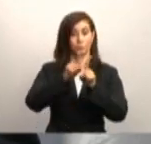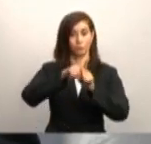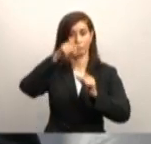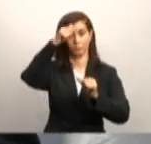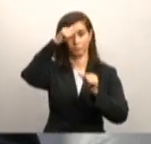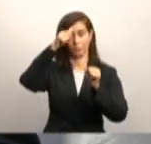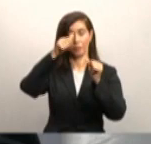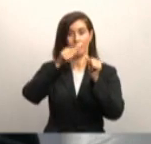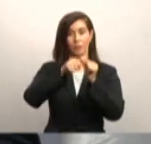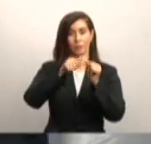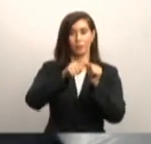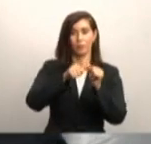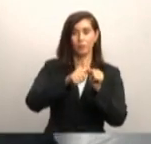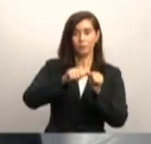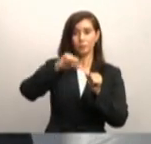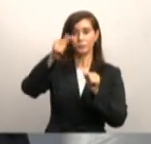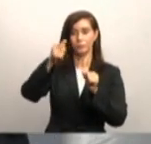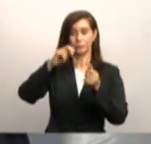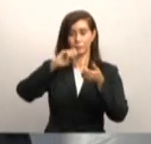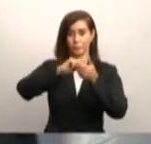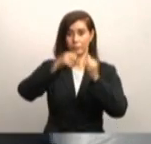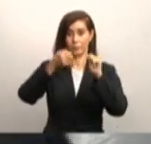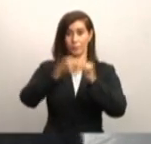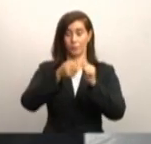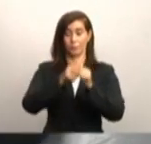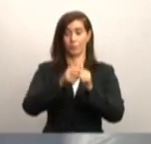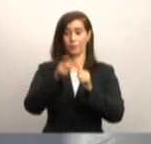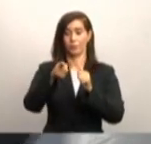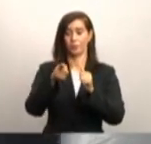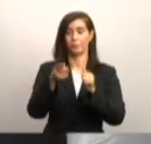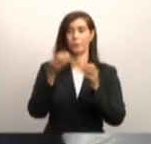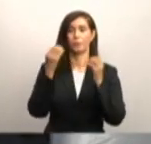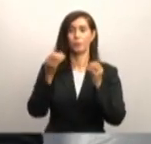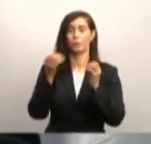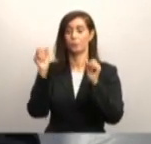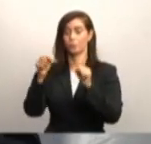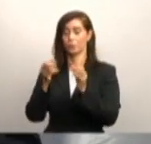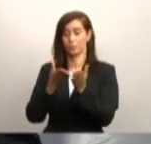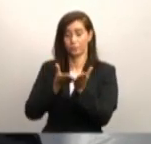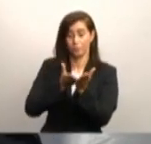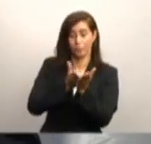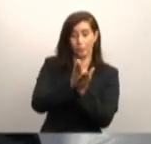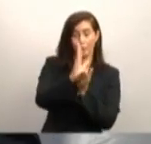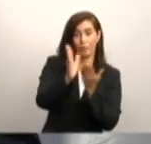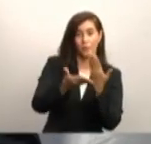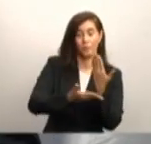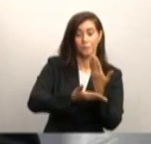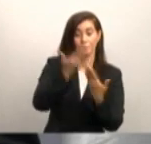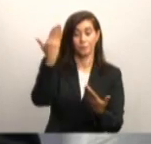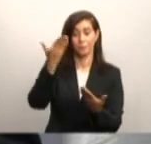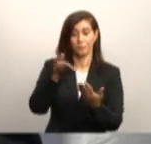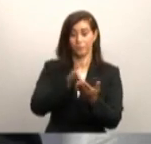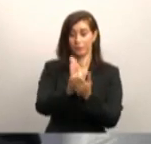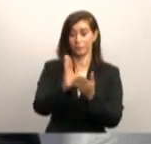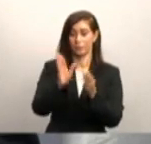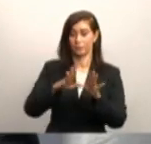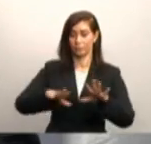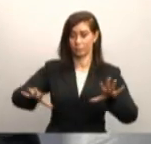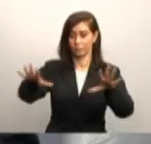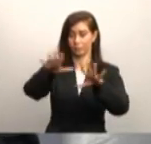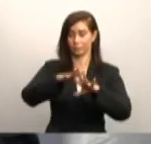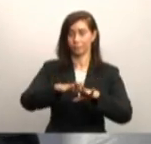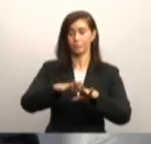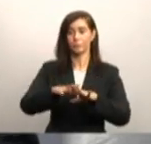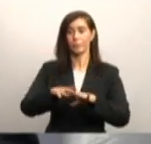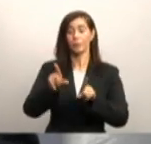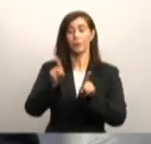Duquesa, que tiene que ver con facilitar el acceso al vertedero y del cual el Ministerio